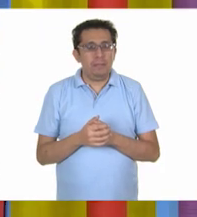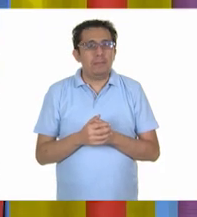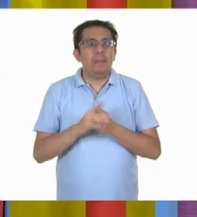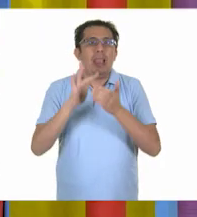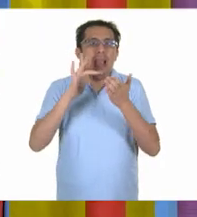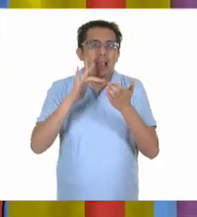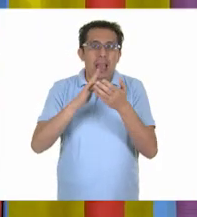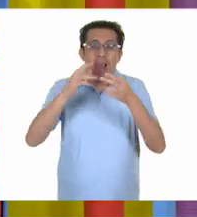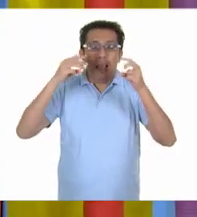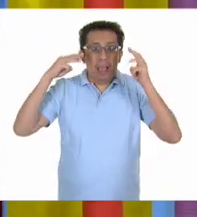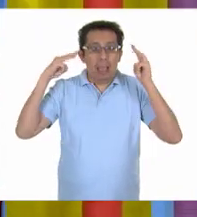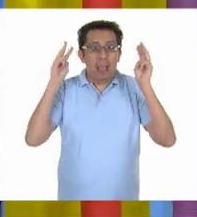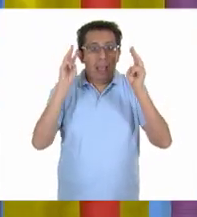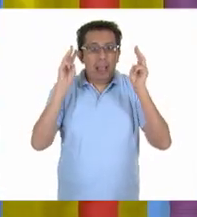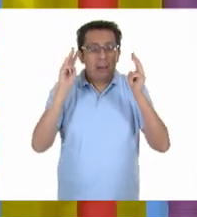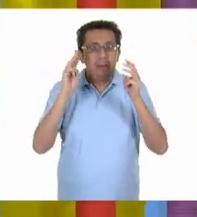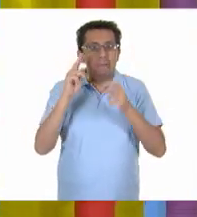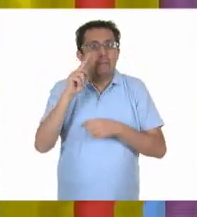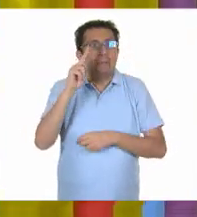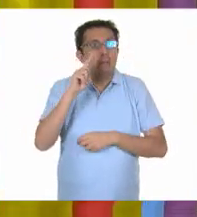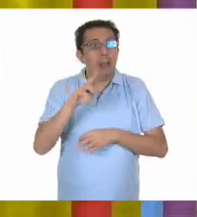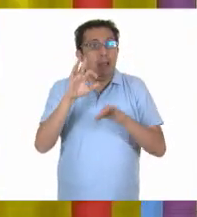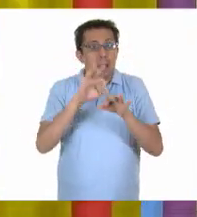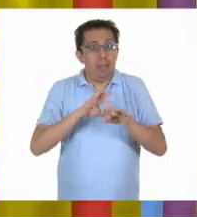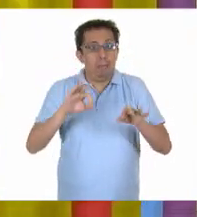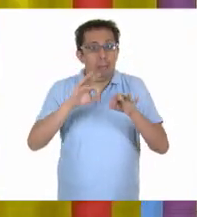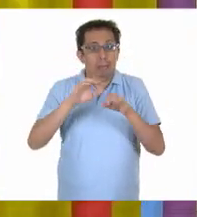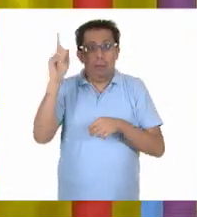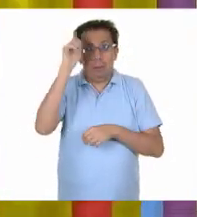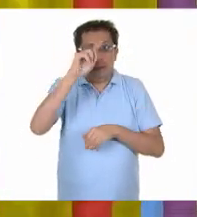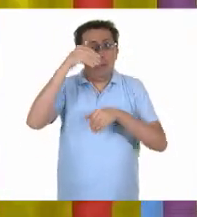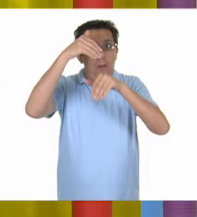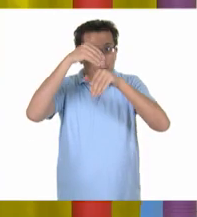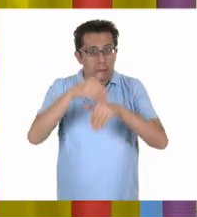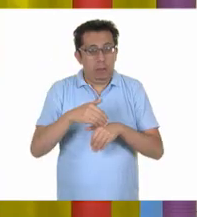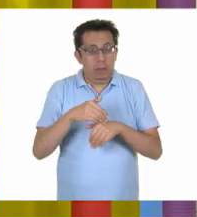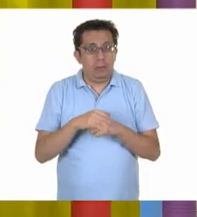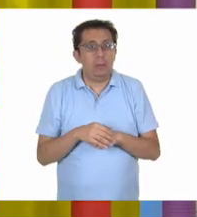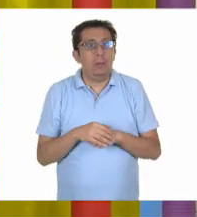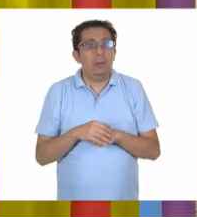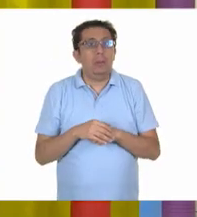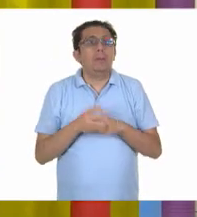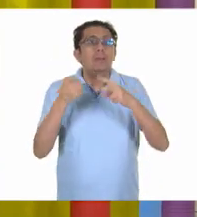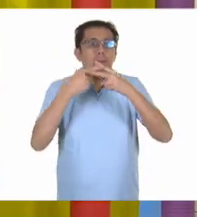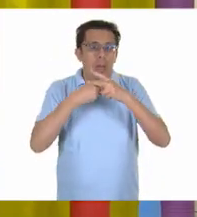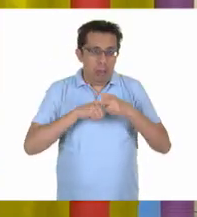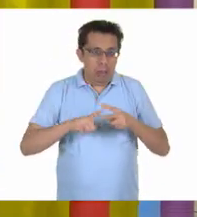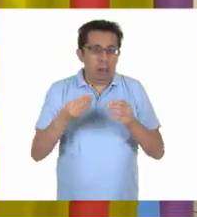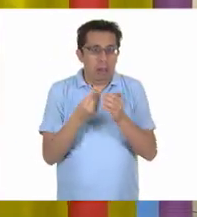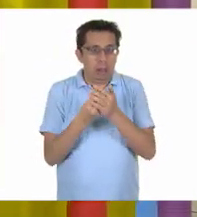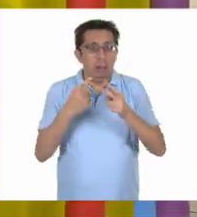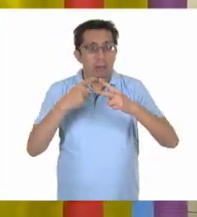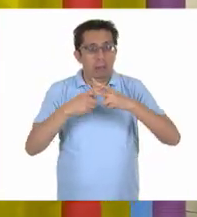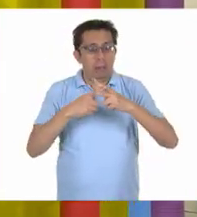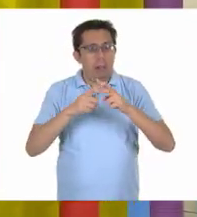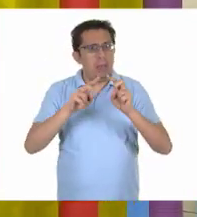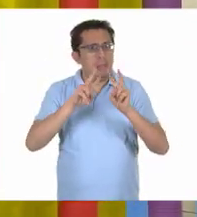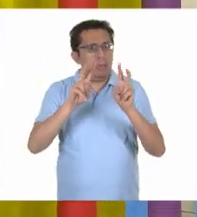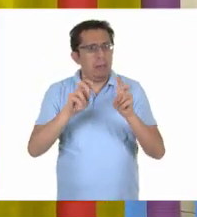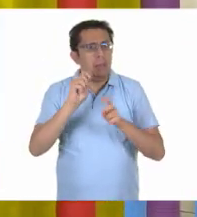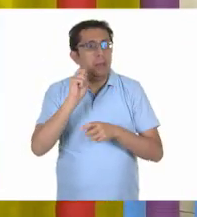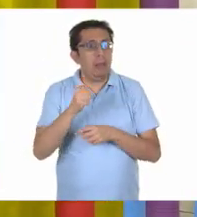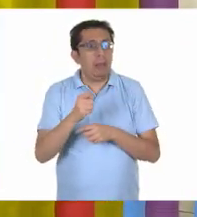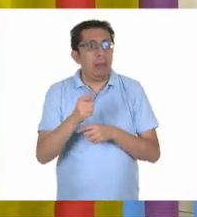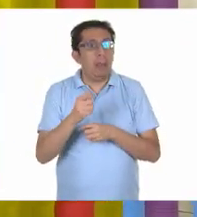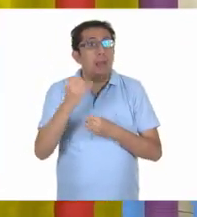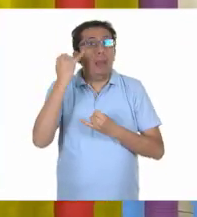Muchas gracias, Ajo Listo. Qué importante es seguir estas recomendaciones. Ahora sí, vamos a comenzar nuestra clase de matemáticas. El tema es